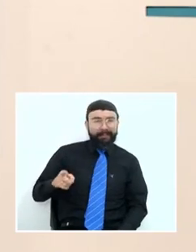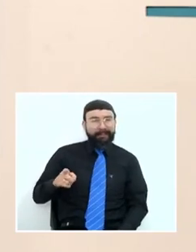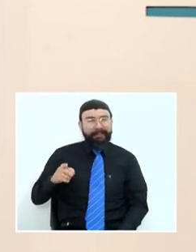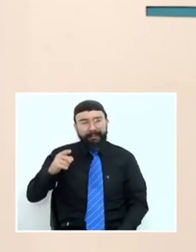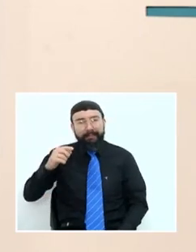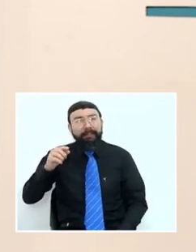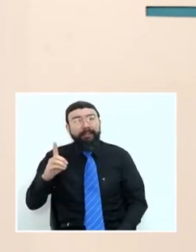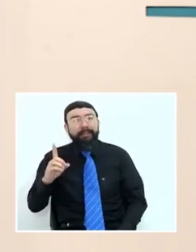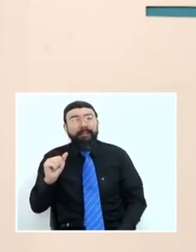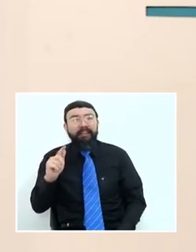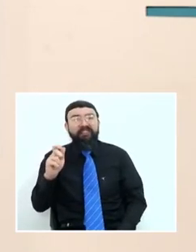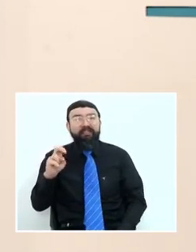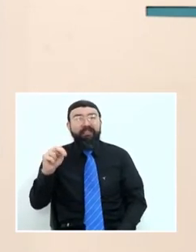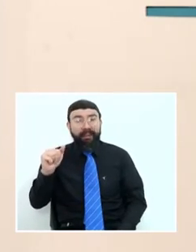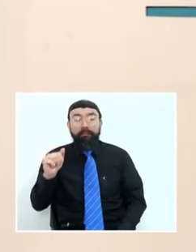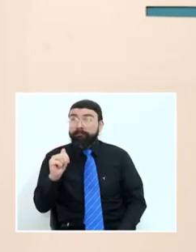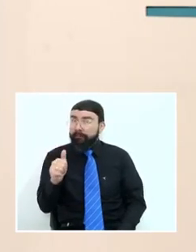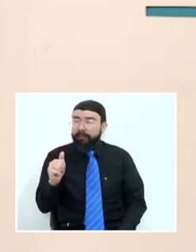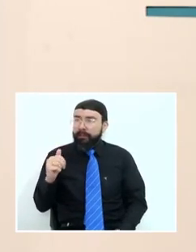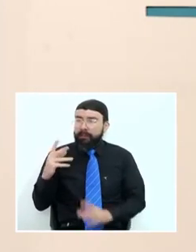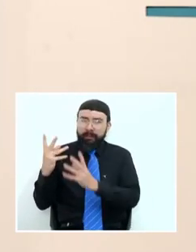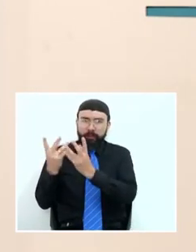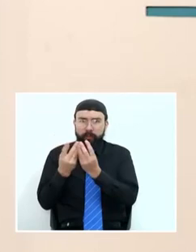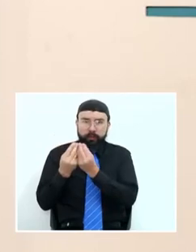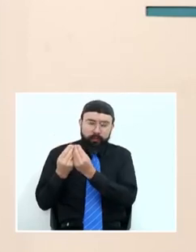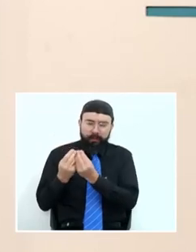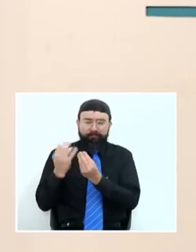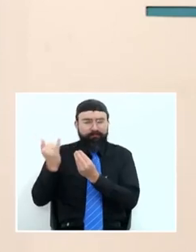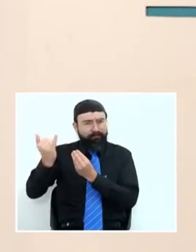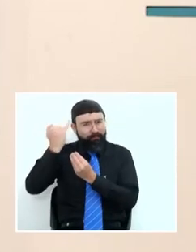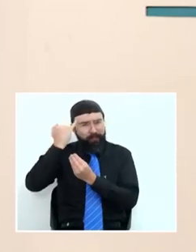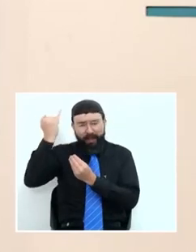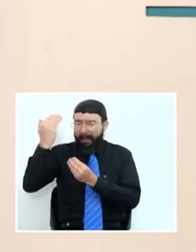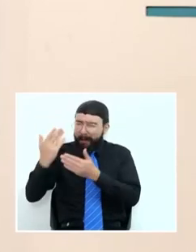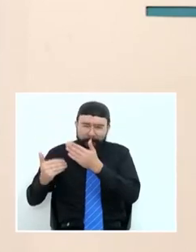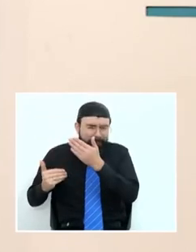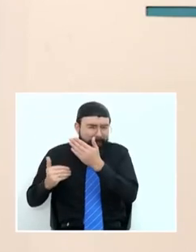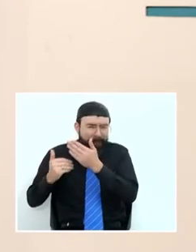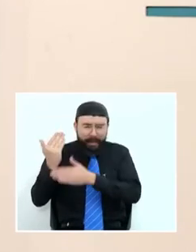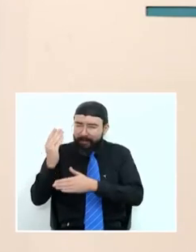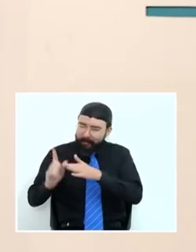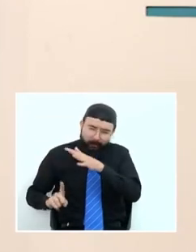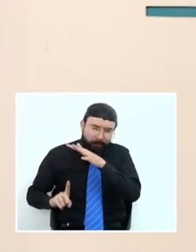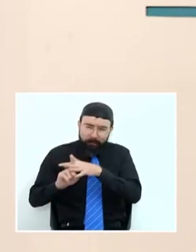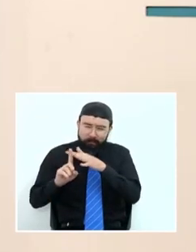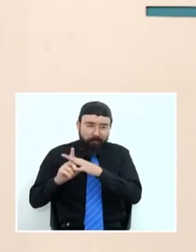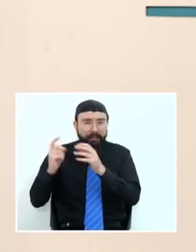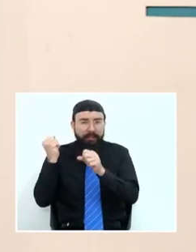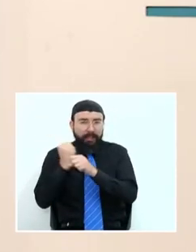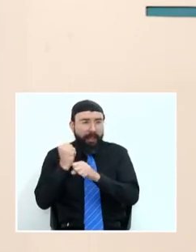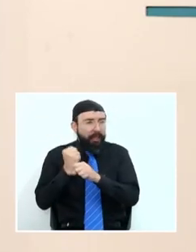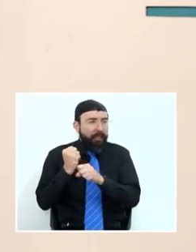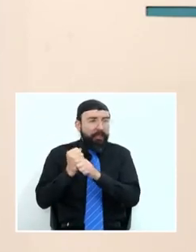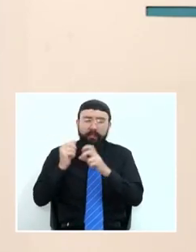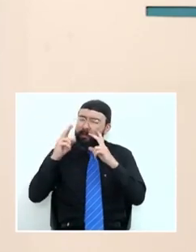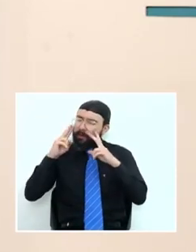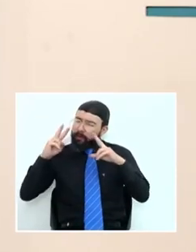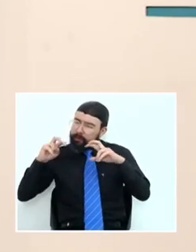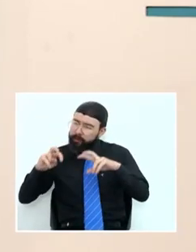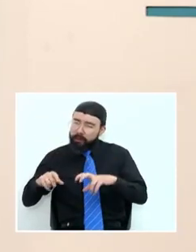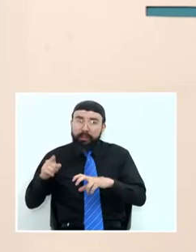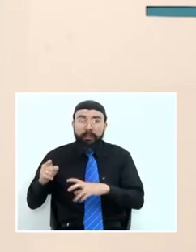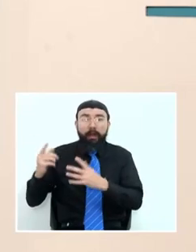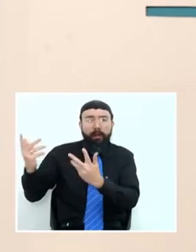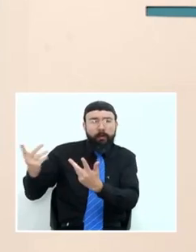salud. Fueron los pioneros, los gestores, los luchadores, los que se dieron a la tarea de